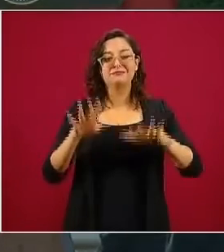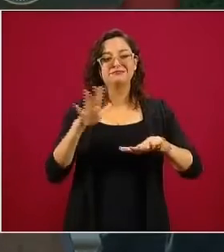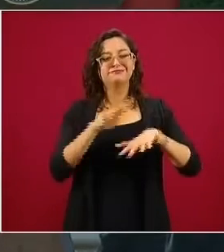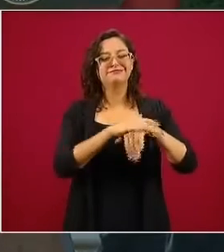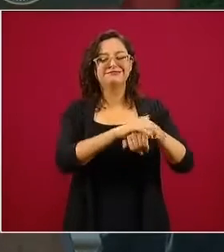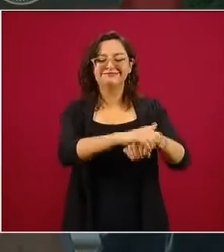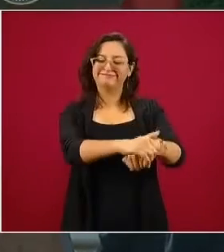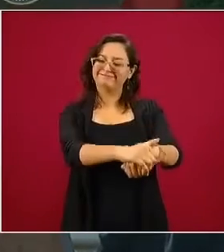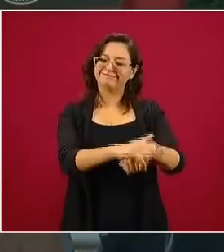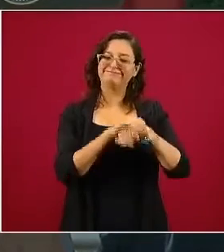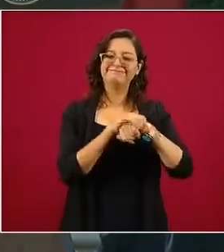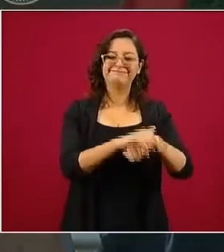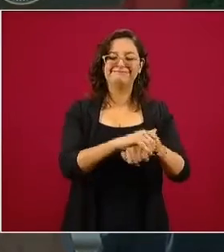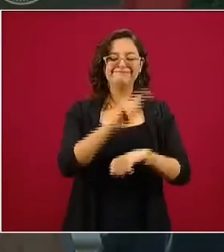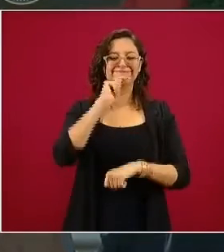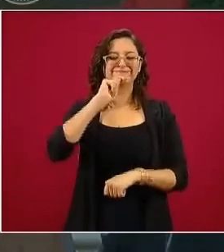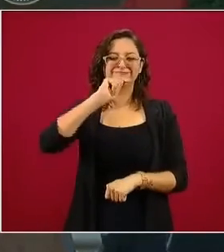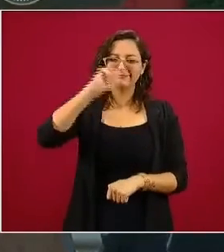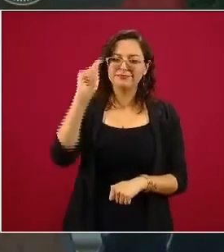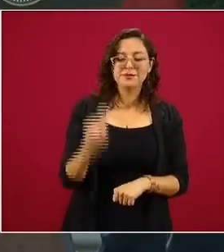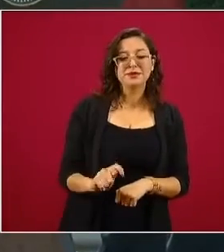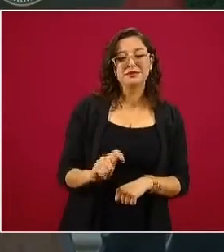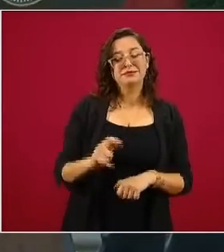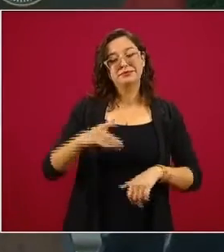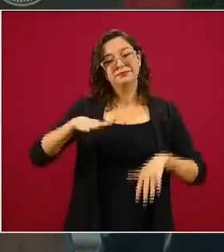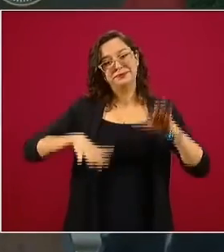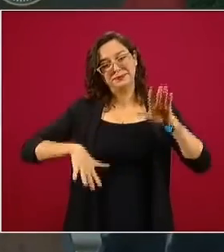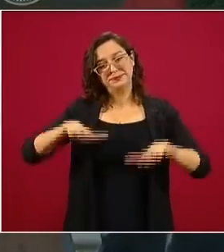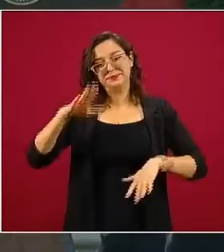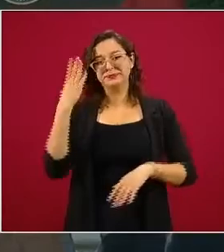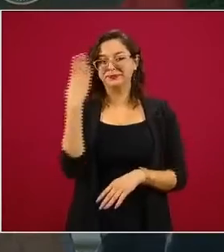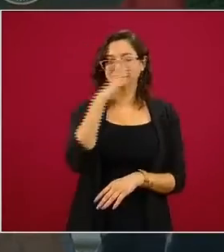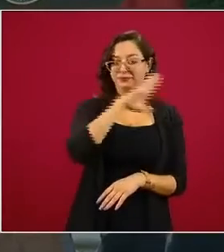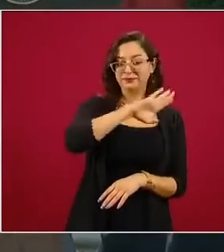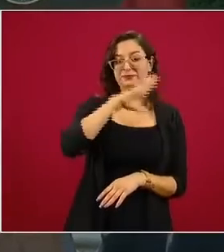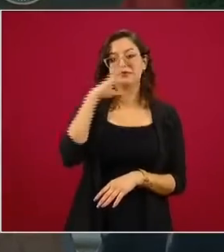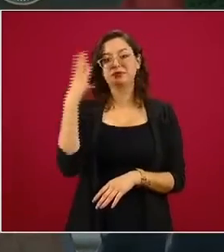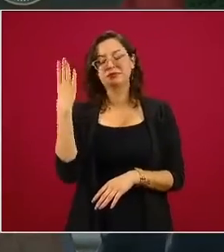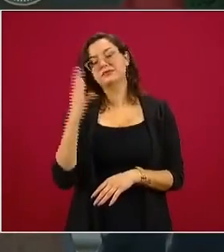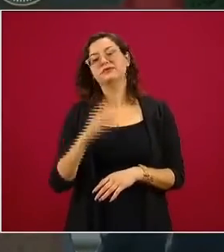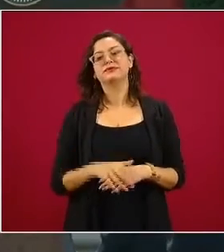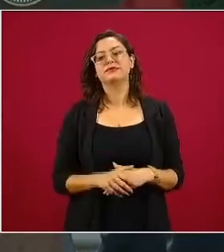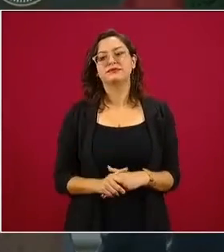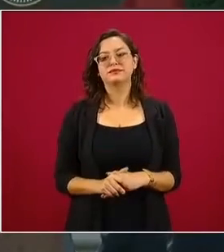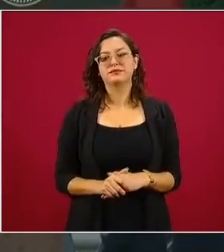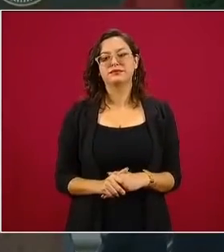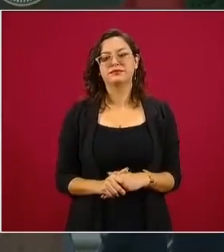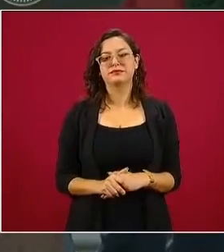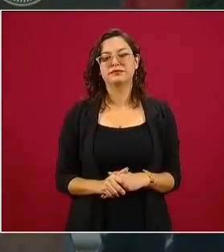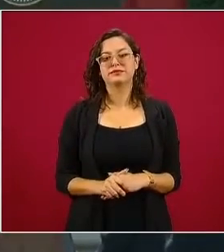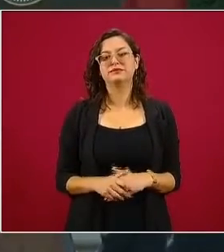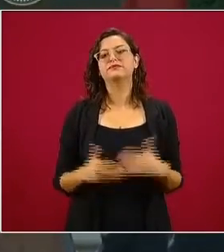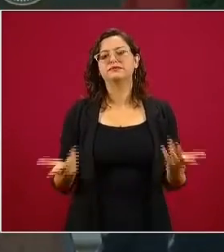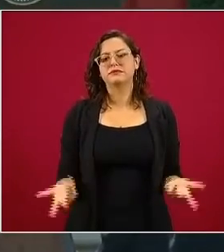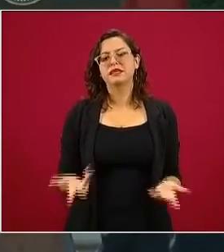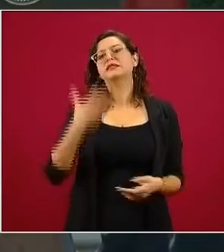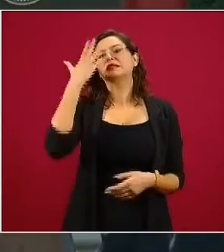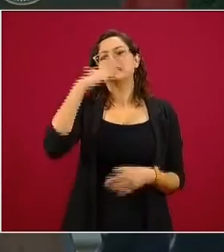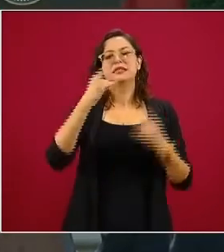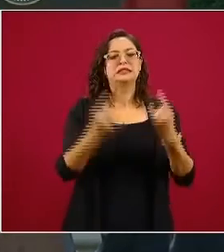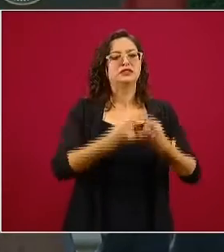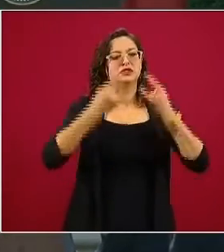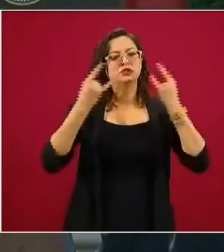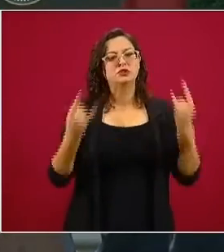de amigos entrañables. También, como es sabido, la historia, la geopolítica,